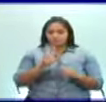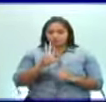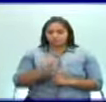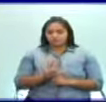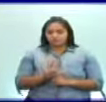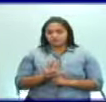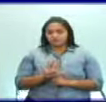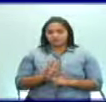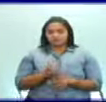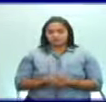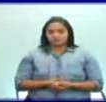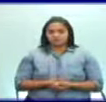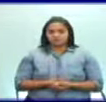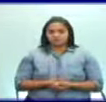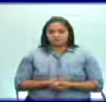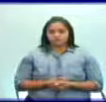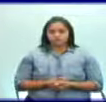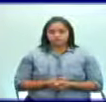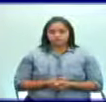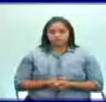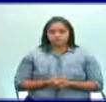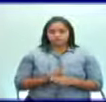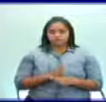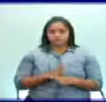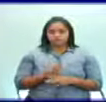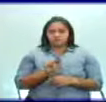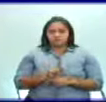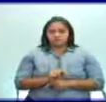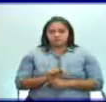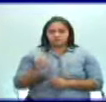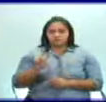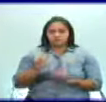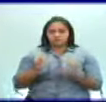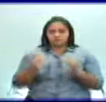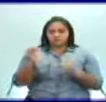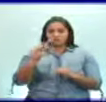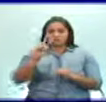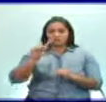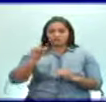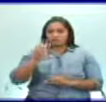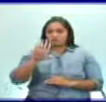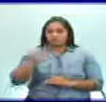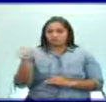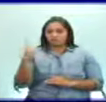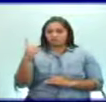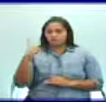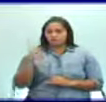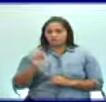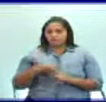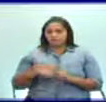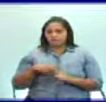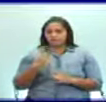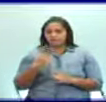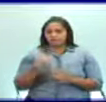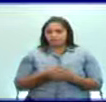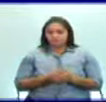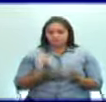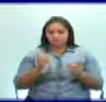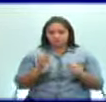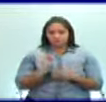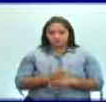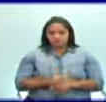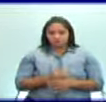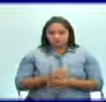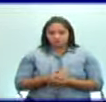2,5, esto es lo que significa analíticamente 2 elevado a la 2,5 menos 1 más 2. Haciendo el cálculo pertinente, obtenemos 2